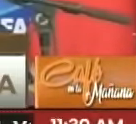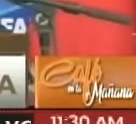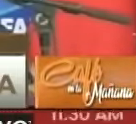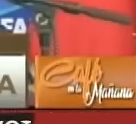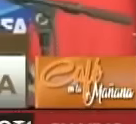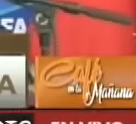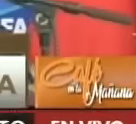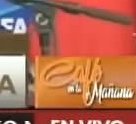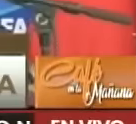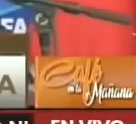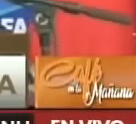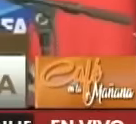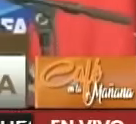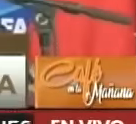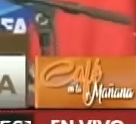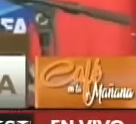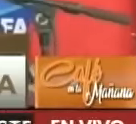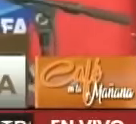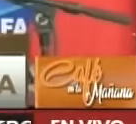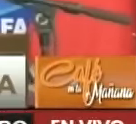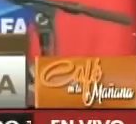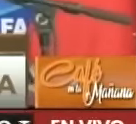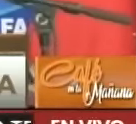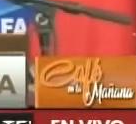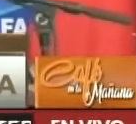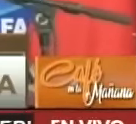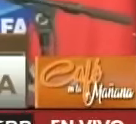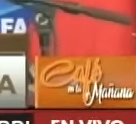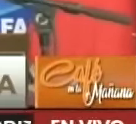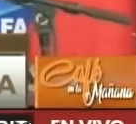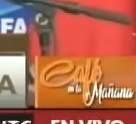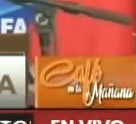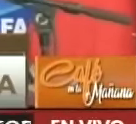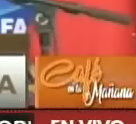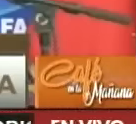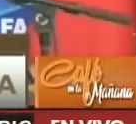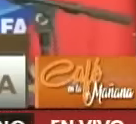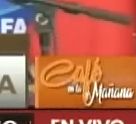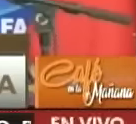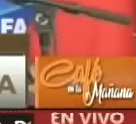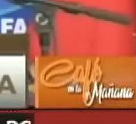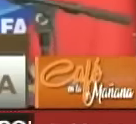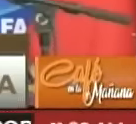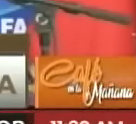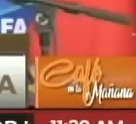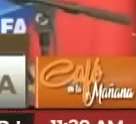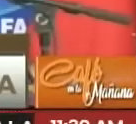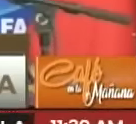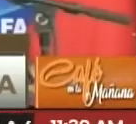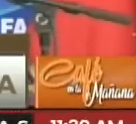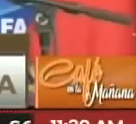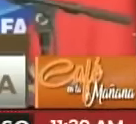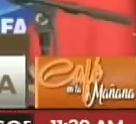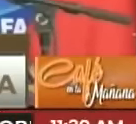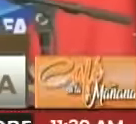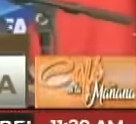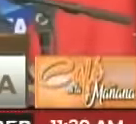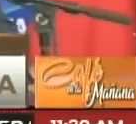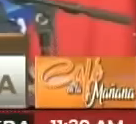es un compromiso, ha sido un deber y al mismo tiempo